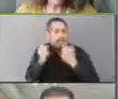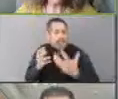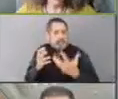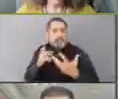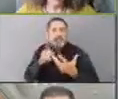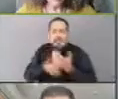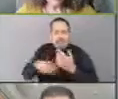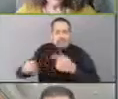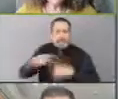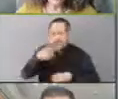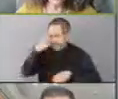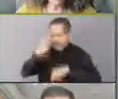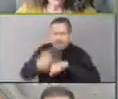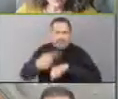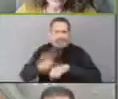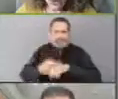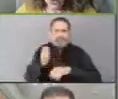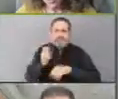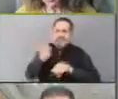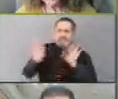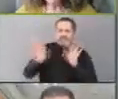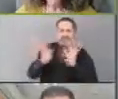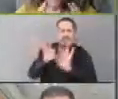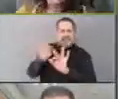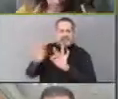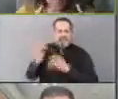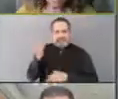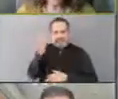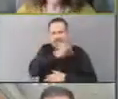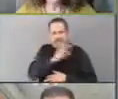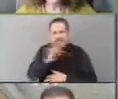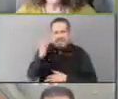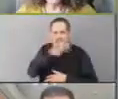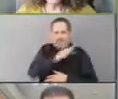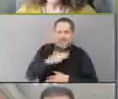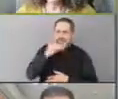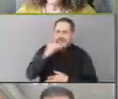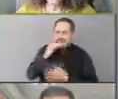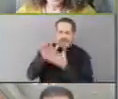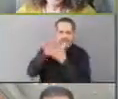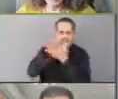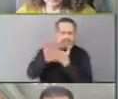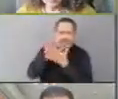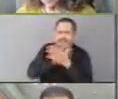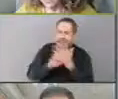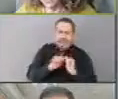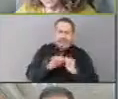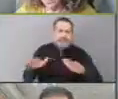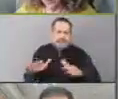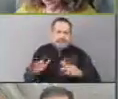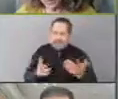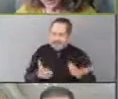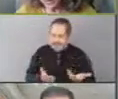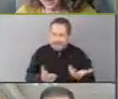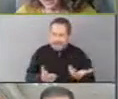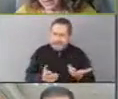enfermedad derivada de la información propia de esta pandemia de